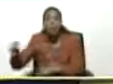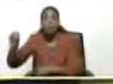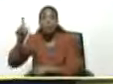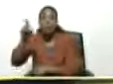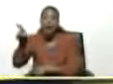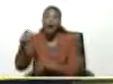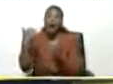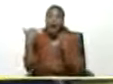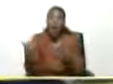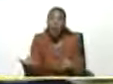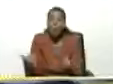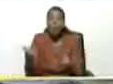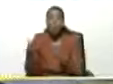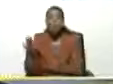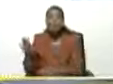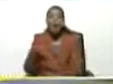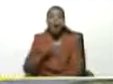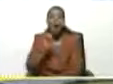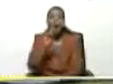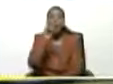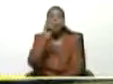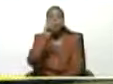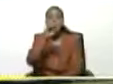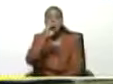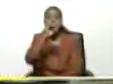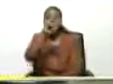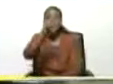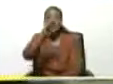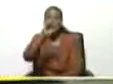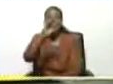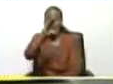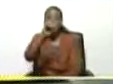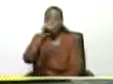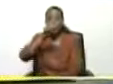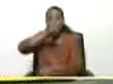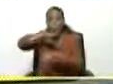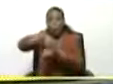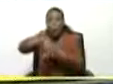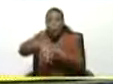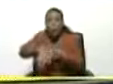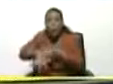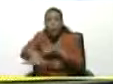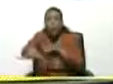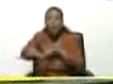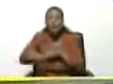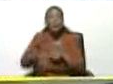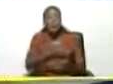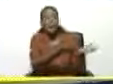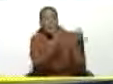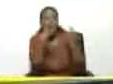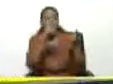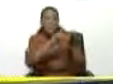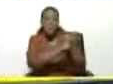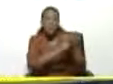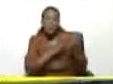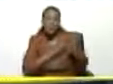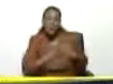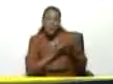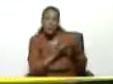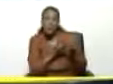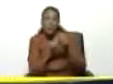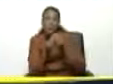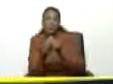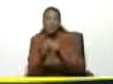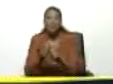nos vamos a Barrancas del Orinoco silita venga para acá silita Ah